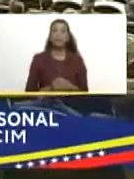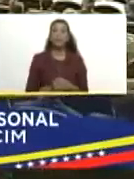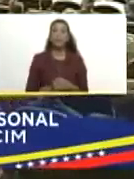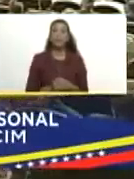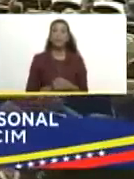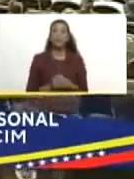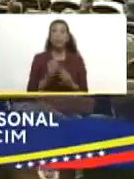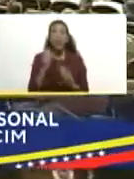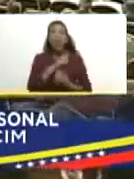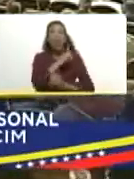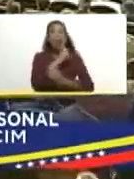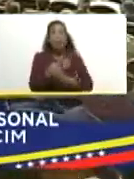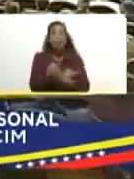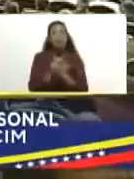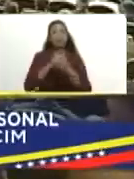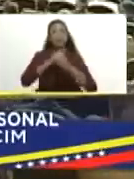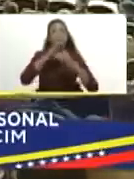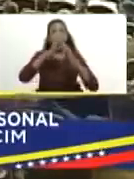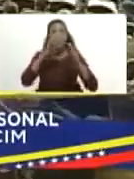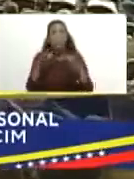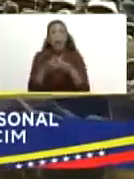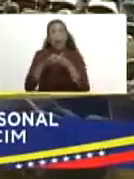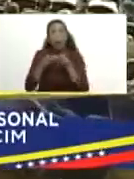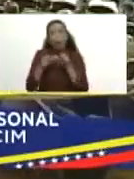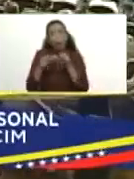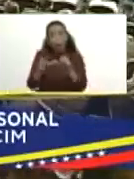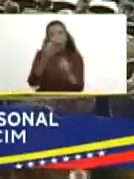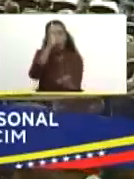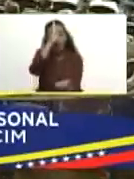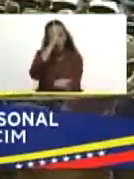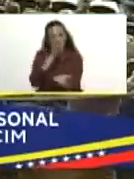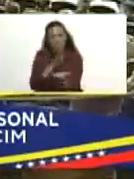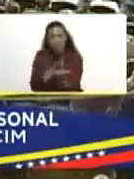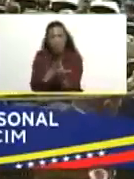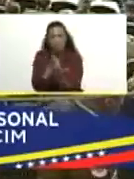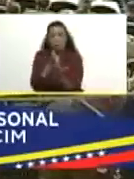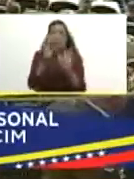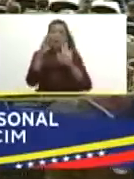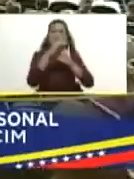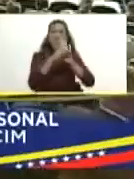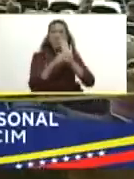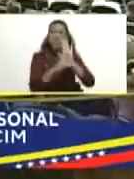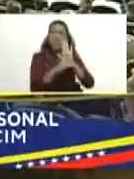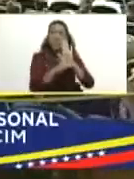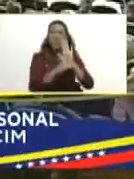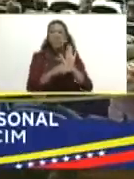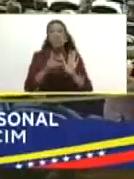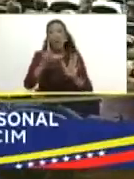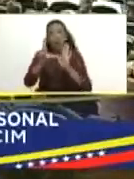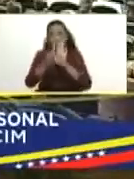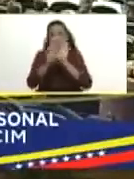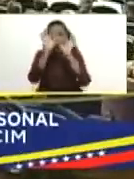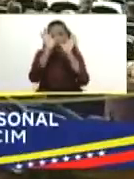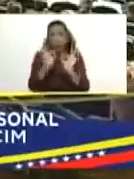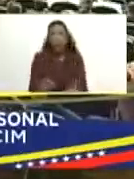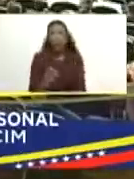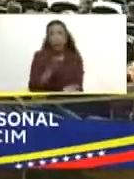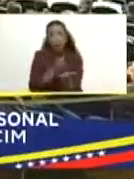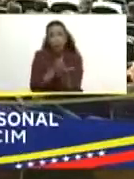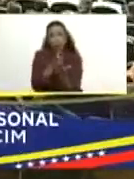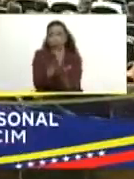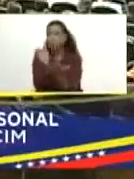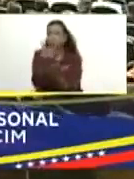Que la Fuerza Armada Nacional Bolivariana continúe por el camino correcto de la patria. y de la lealtad absoluta, que es el camino que debe